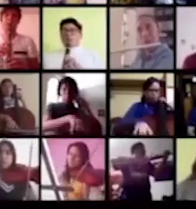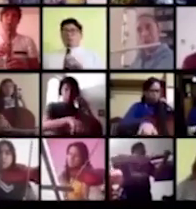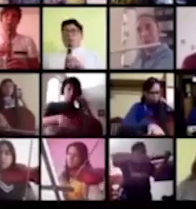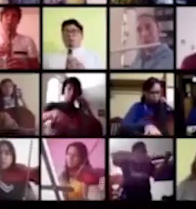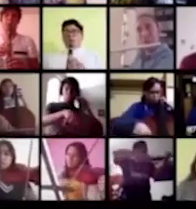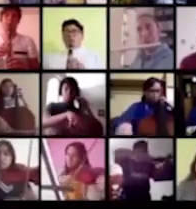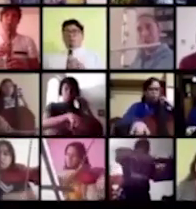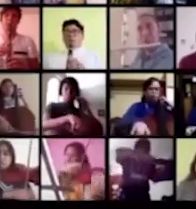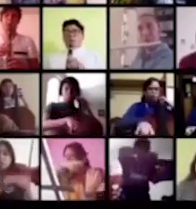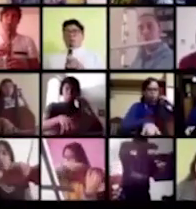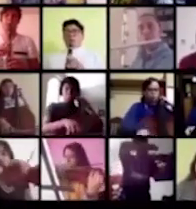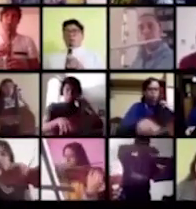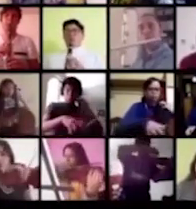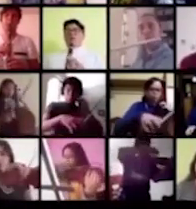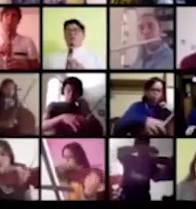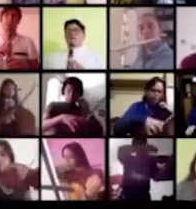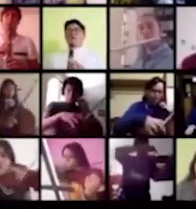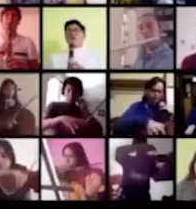¡Gracias!